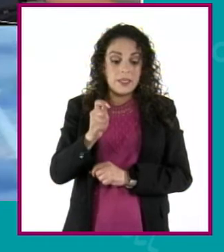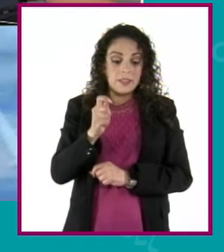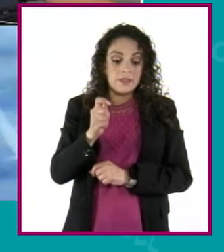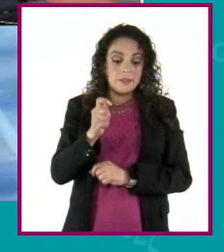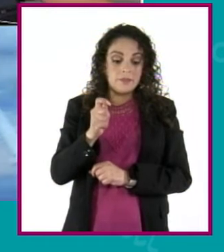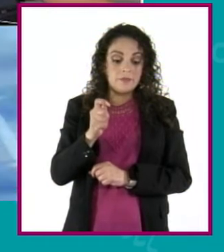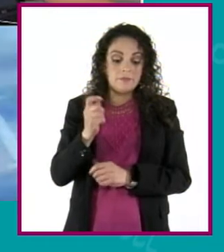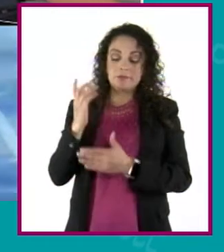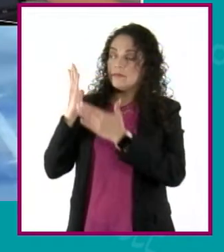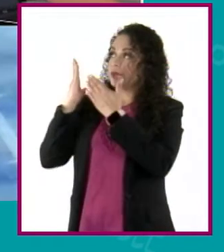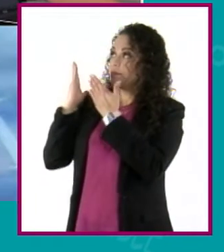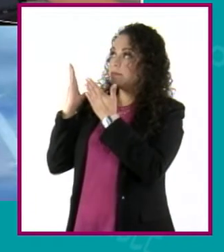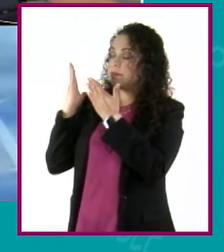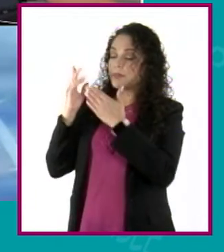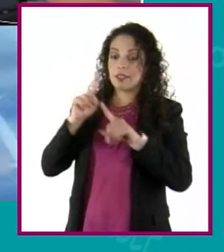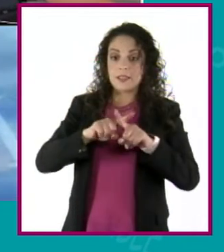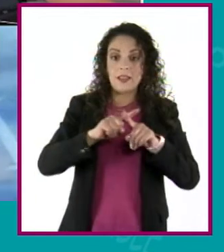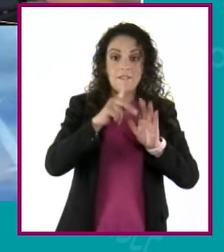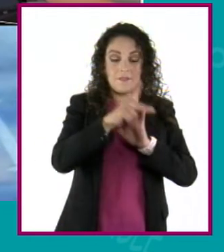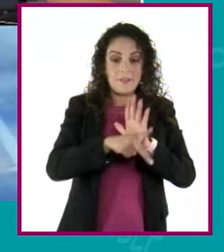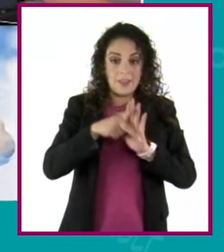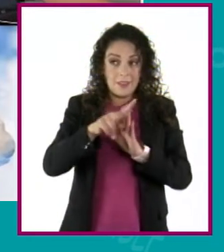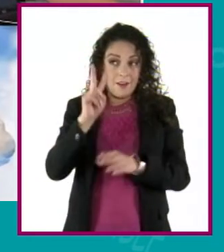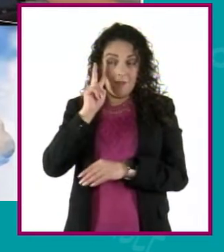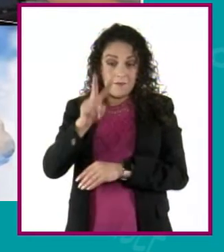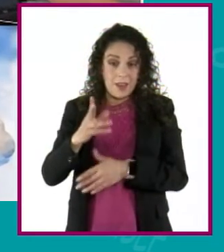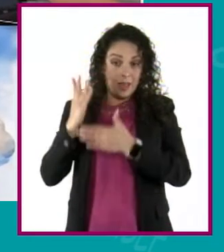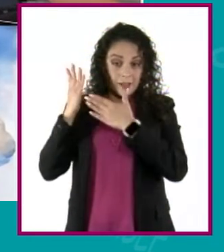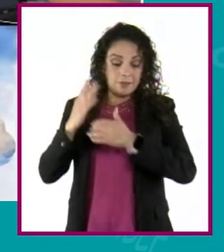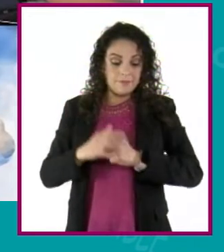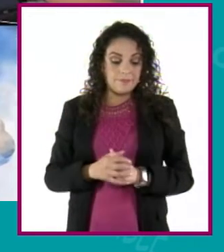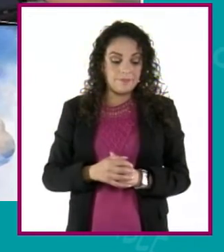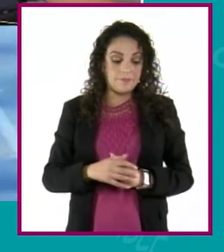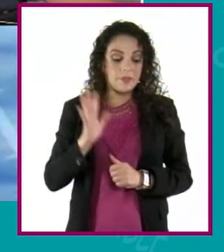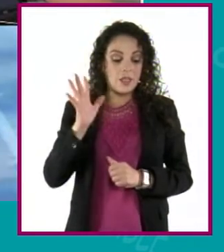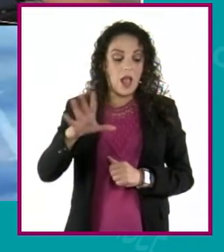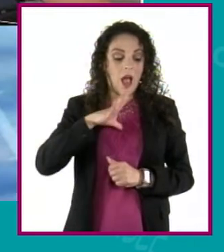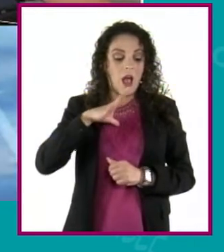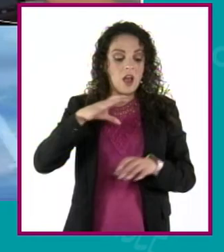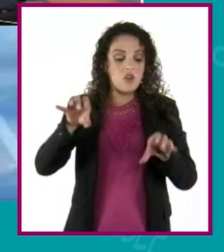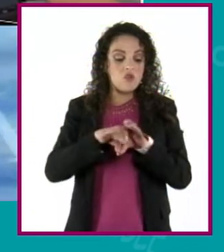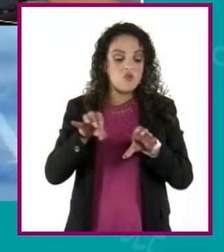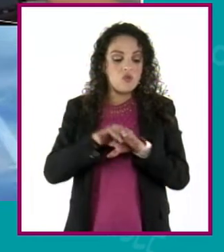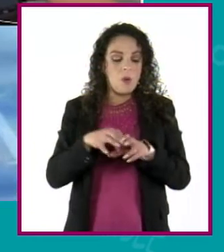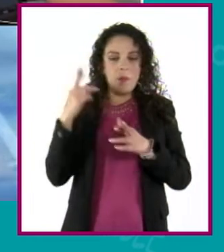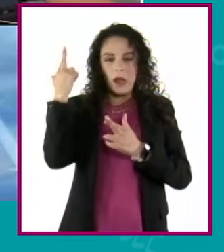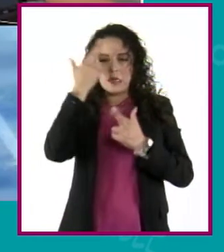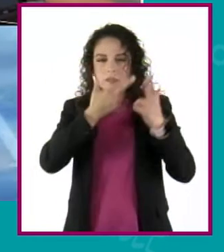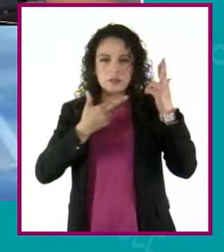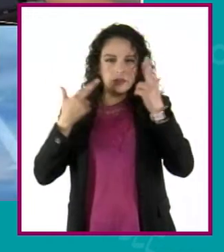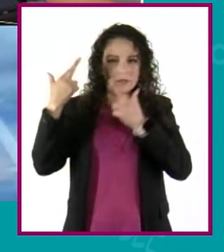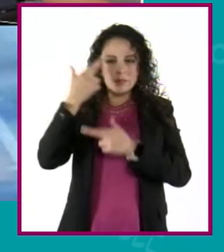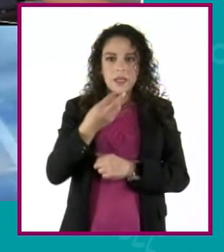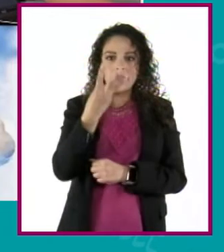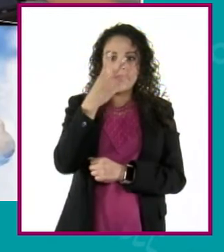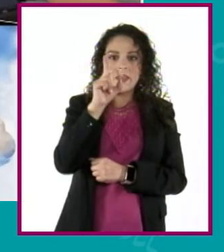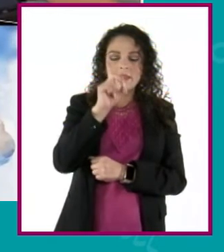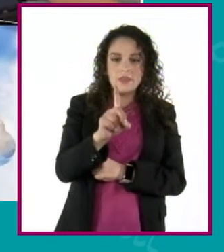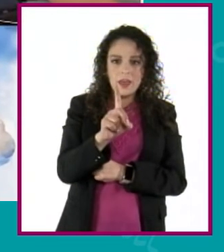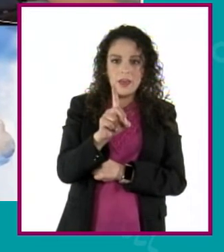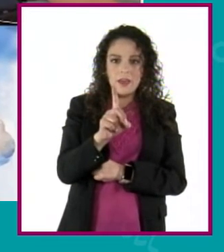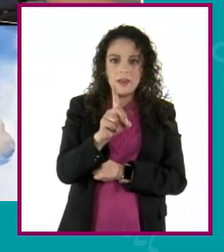permitido. Ya hay un escaneo 3D, hay una impresora 3D, hay